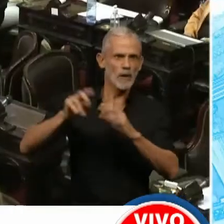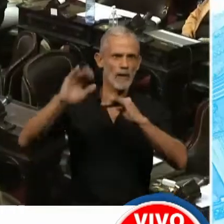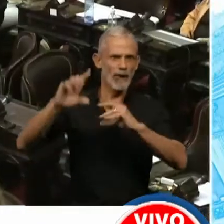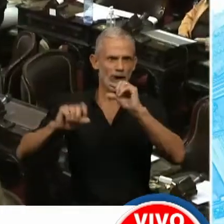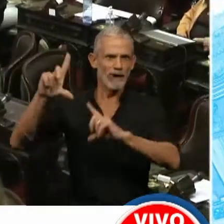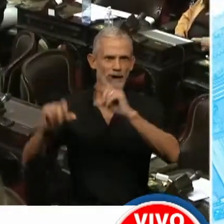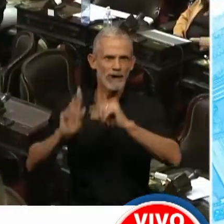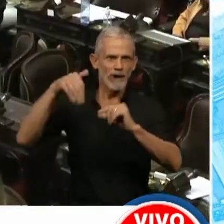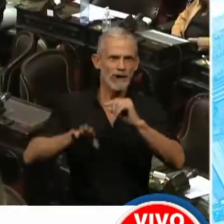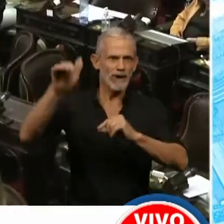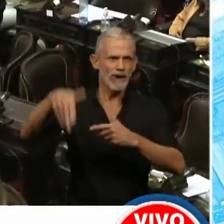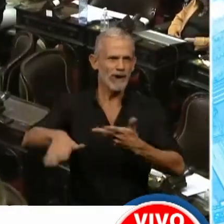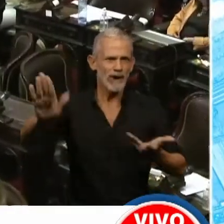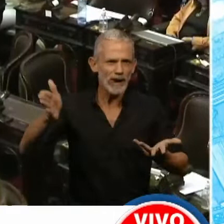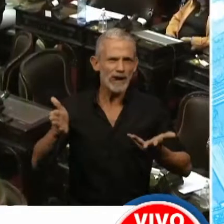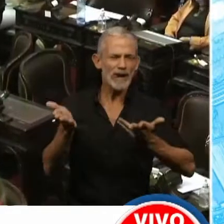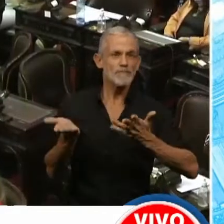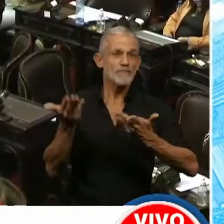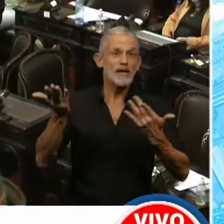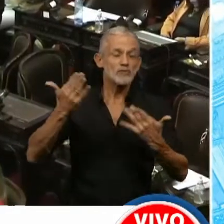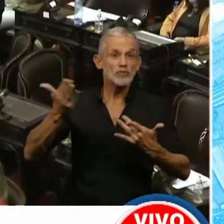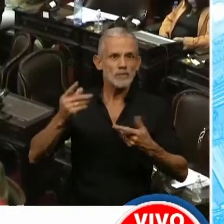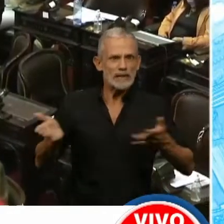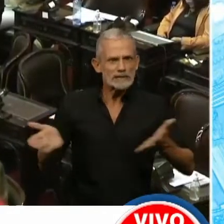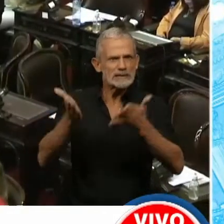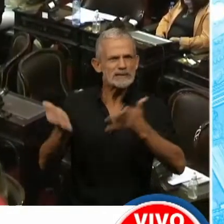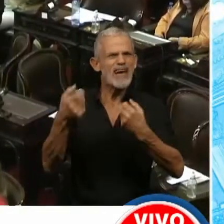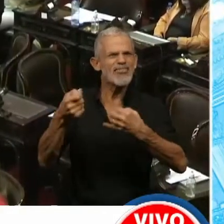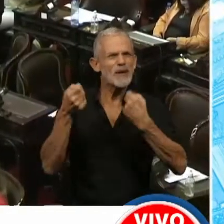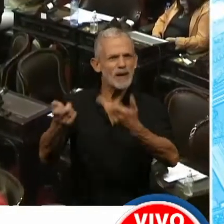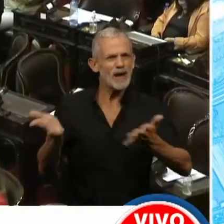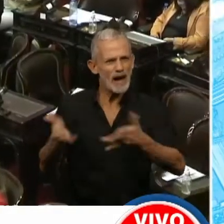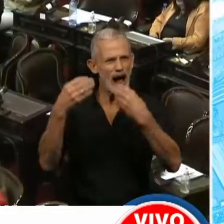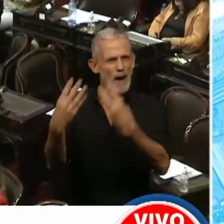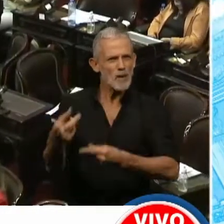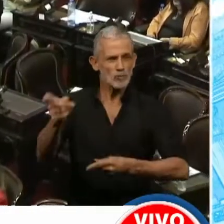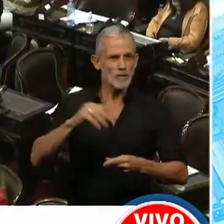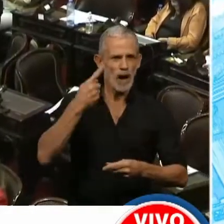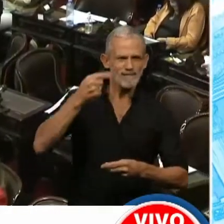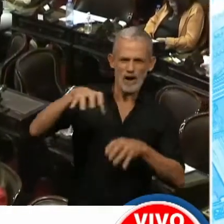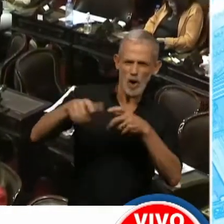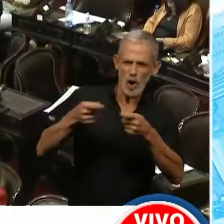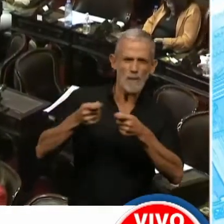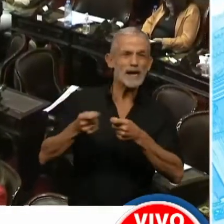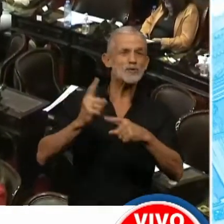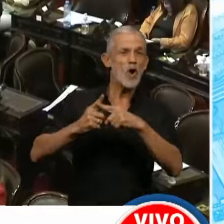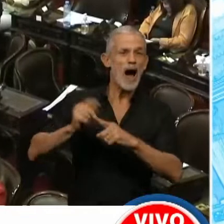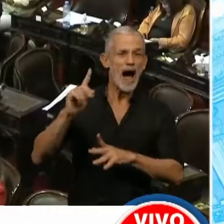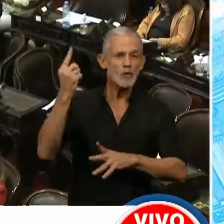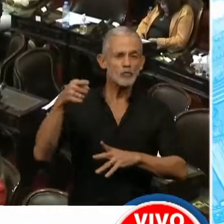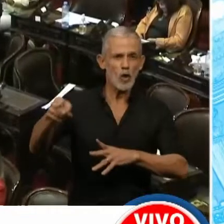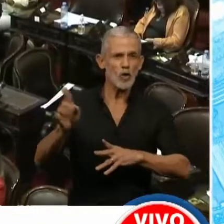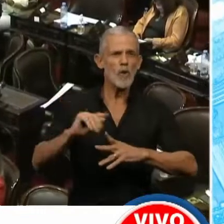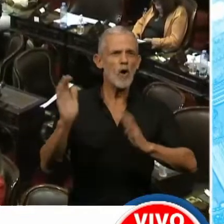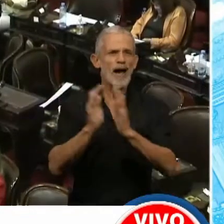un beneficio a estos emprendedores de la Argentina, porque si no, parece que el mensaje es que el gobierno ve a un comerciante, a un trabajador autónomo o a un